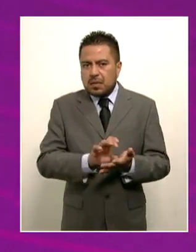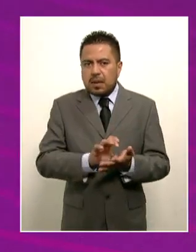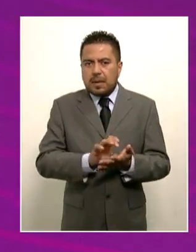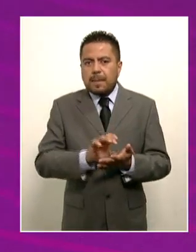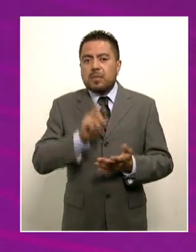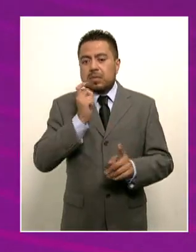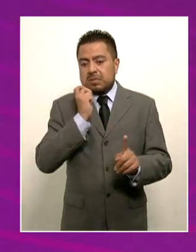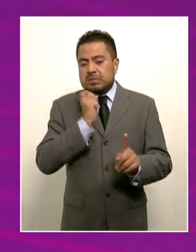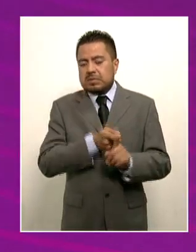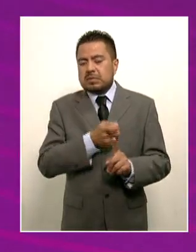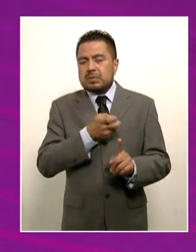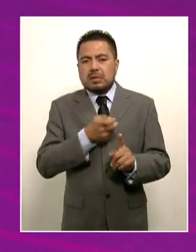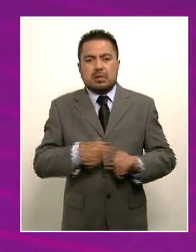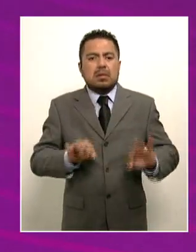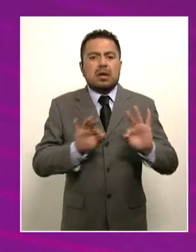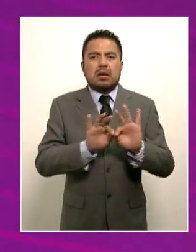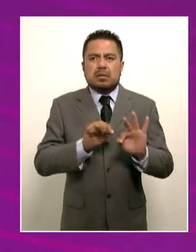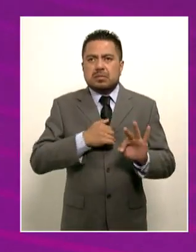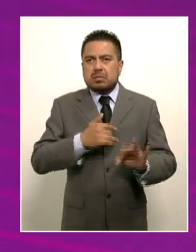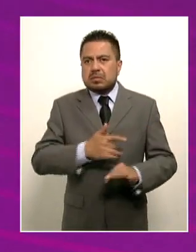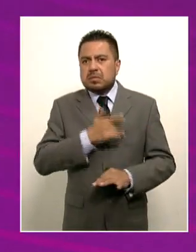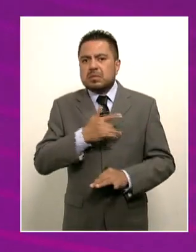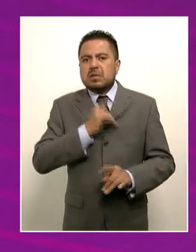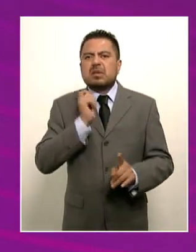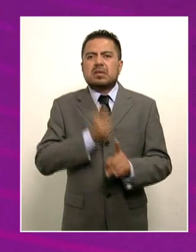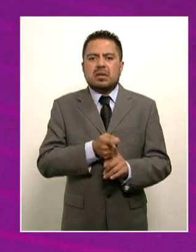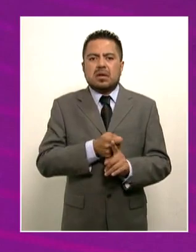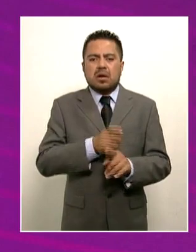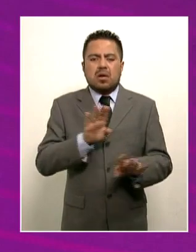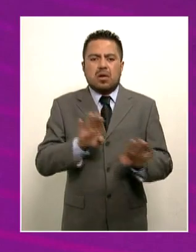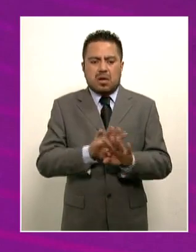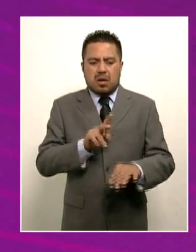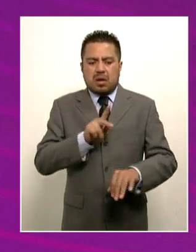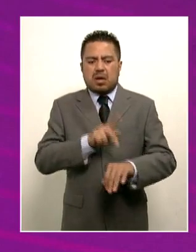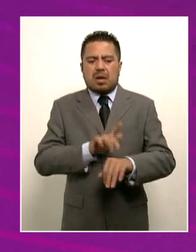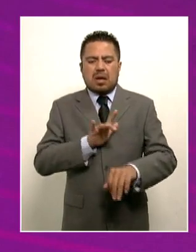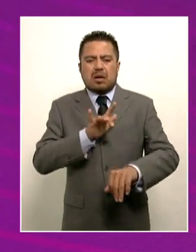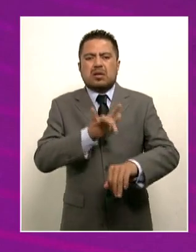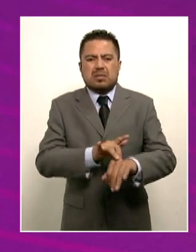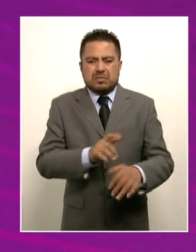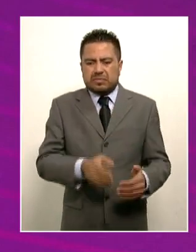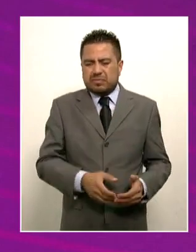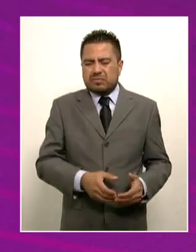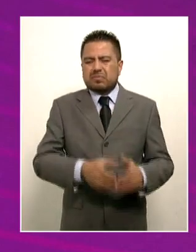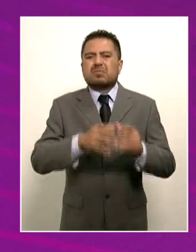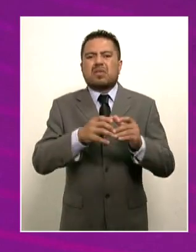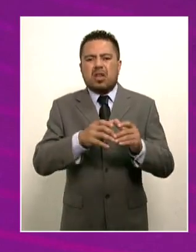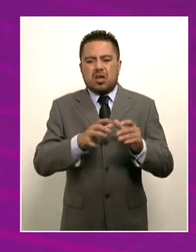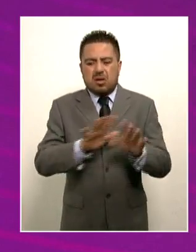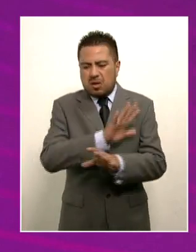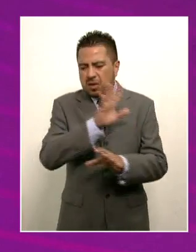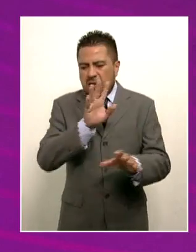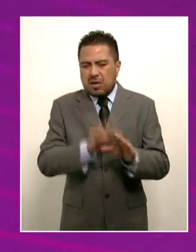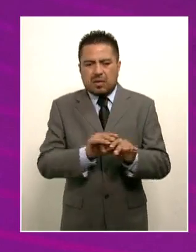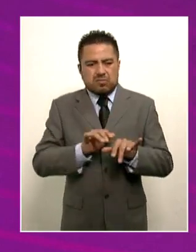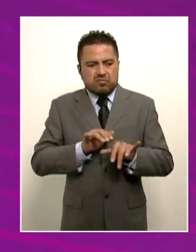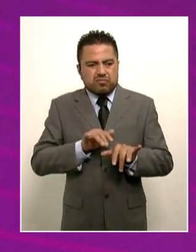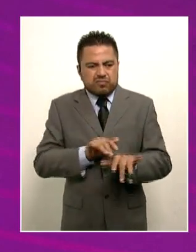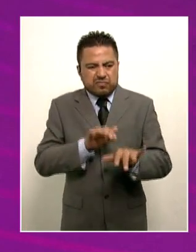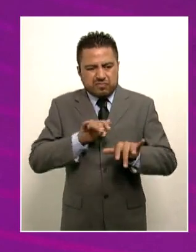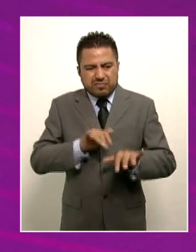y uno de ellos, el principal, me parece que es como que la piedra de toque, el pilar de pues todo el movimiento